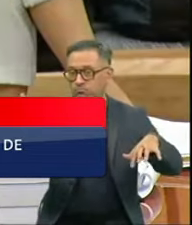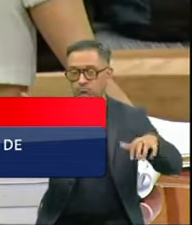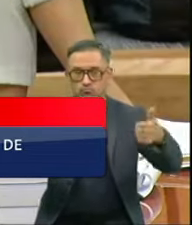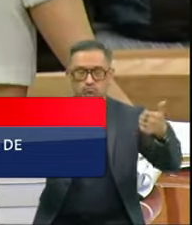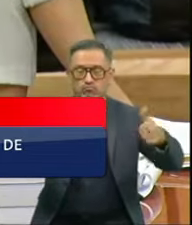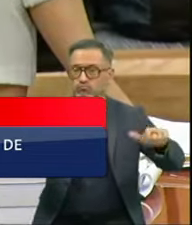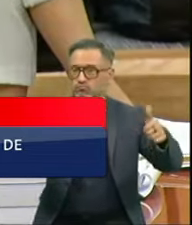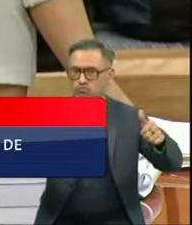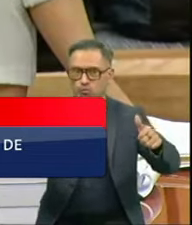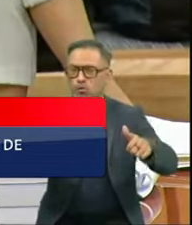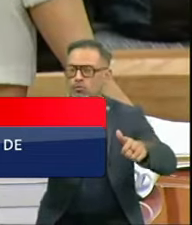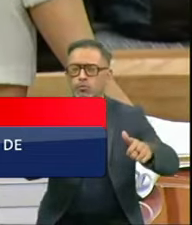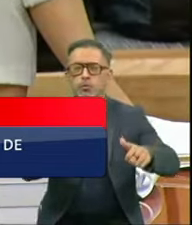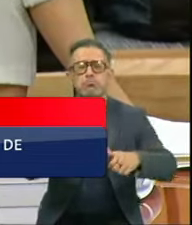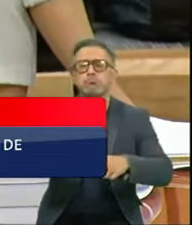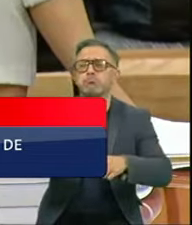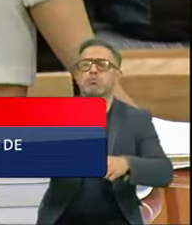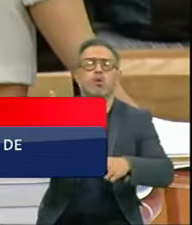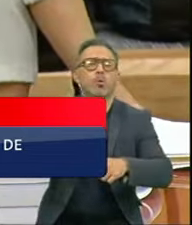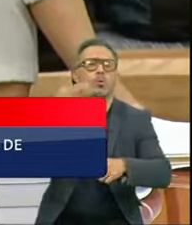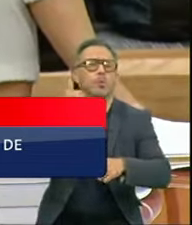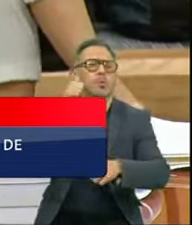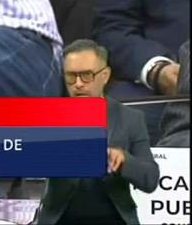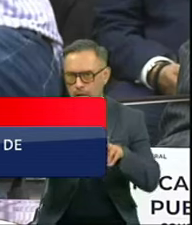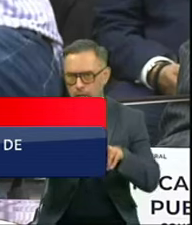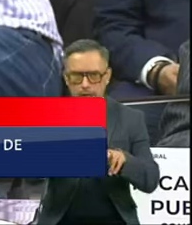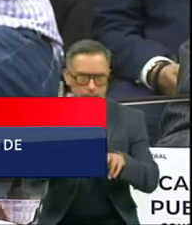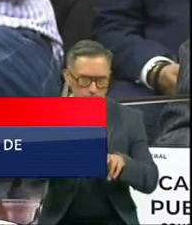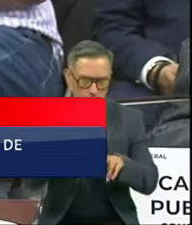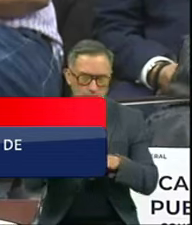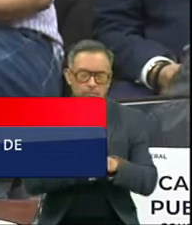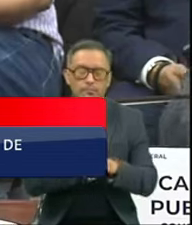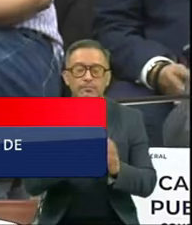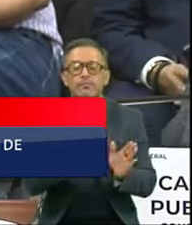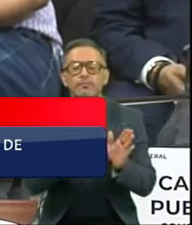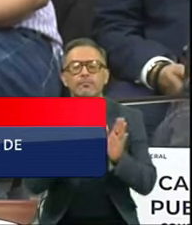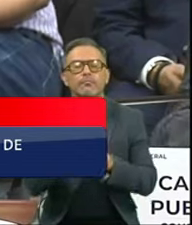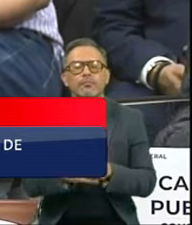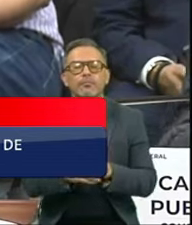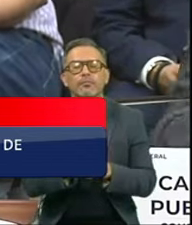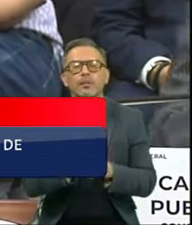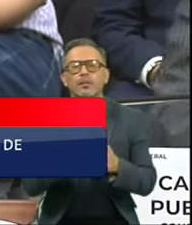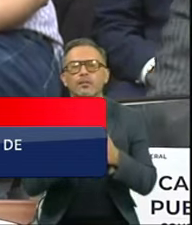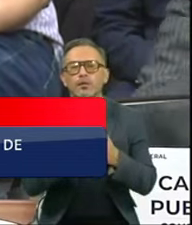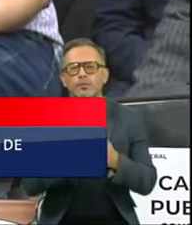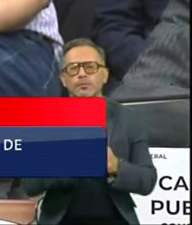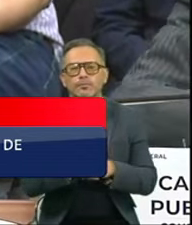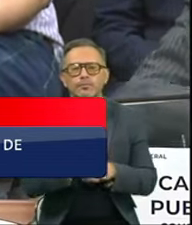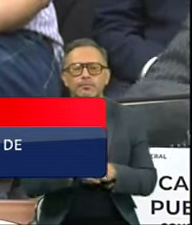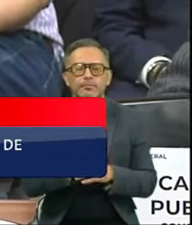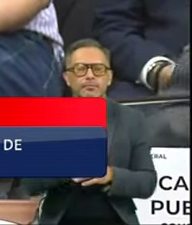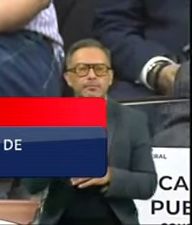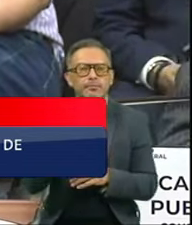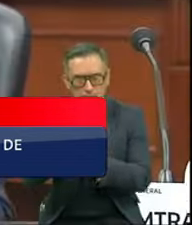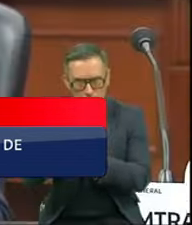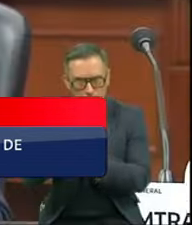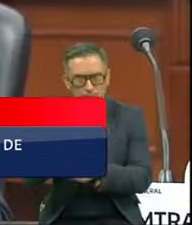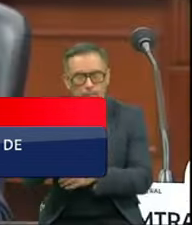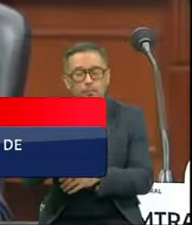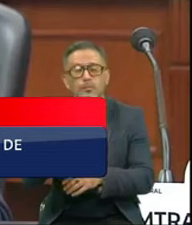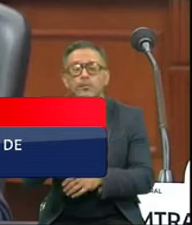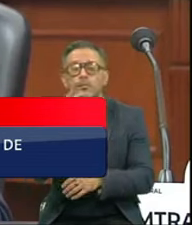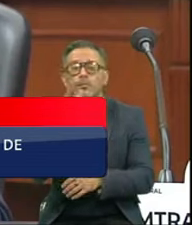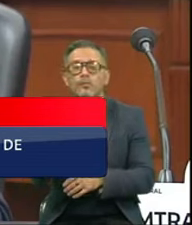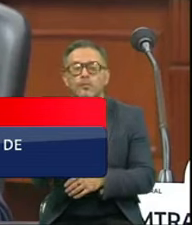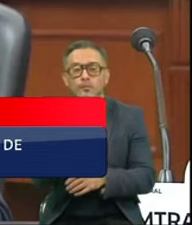conjunto y escuchemos a los estudiantes, escuchemos a los trabajadores y no sea la imposición y el cambio de régimen unilateral,